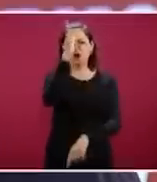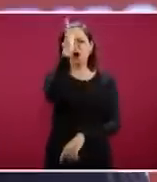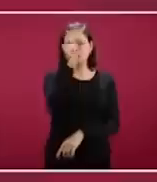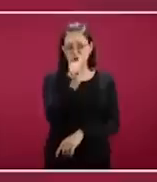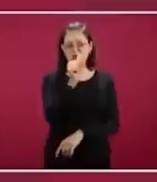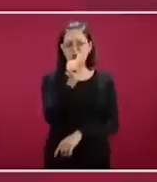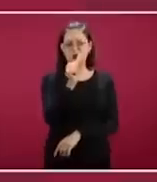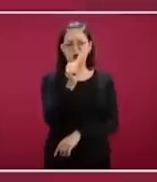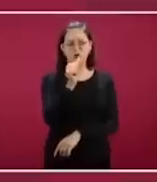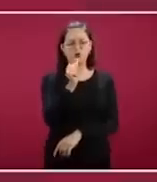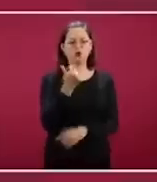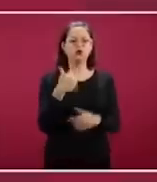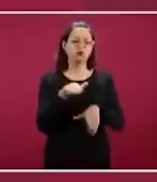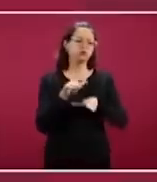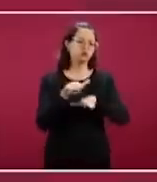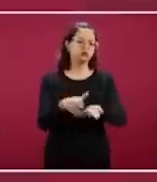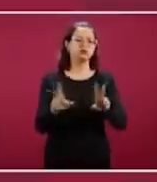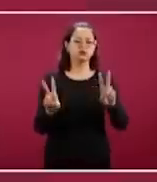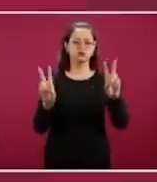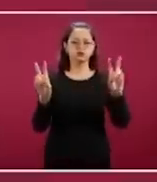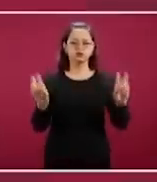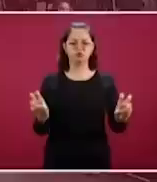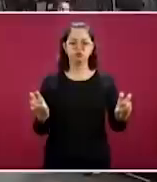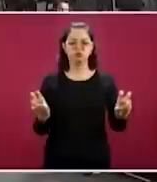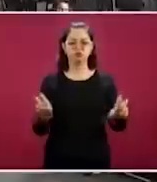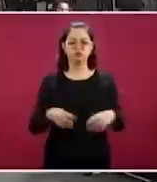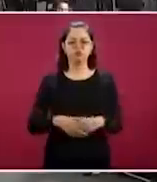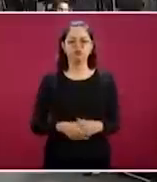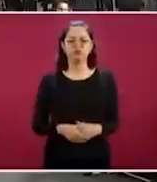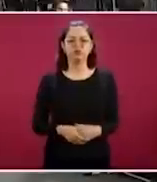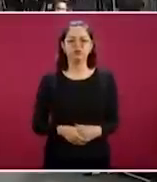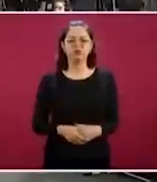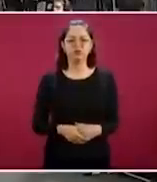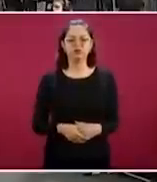en este tema.